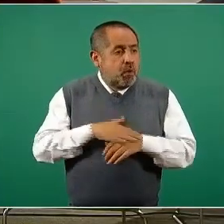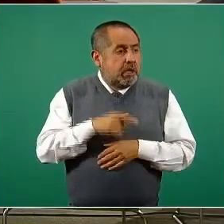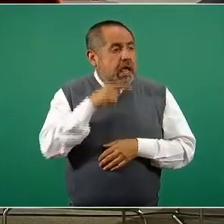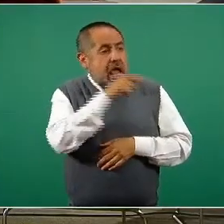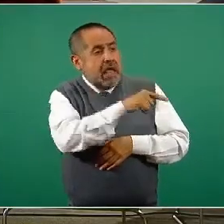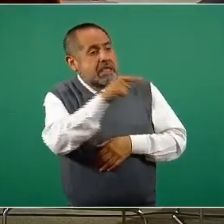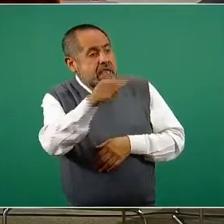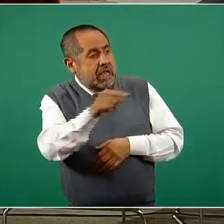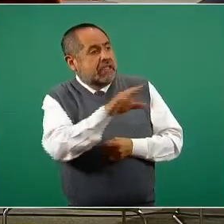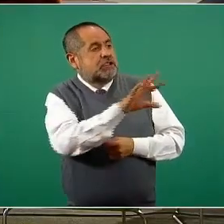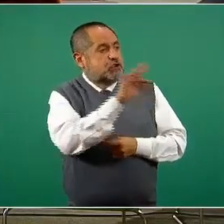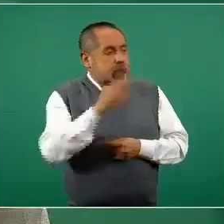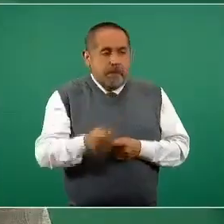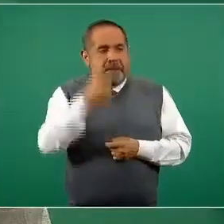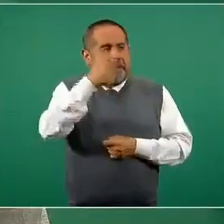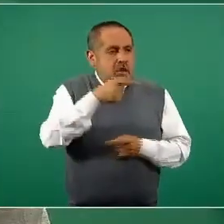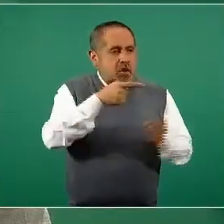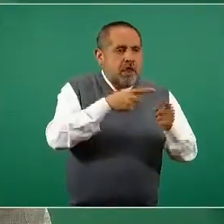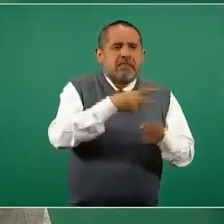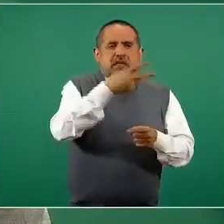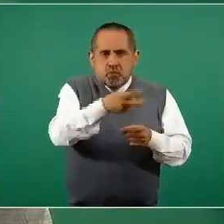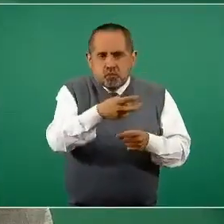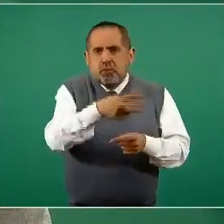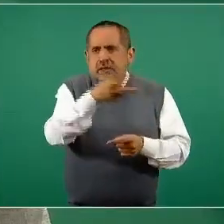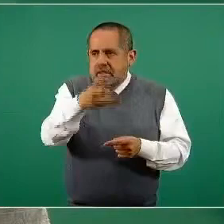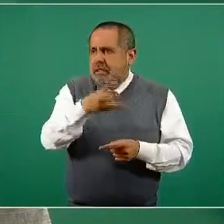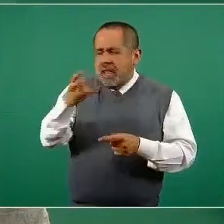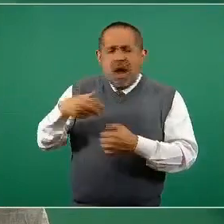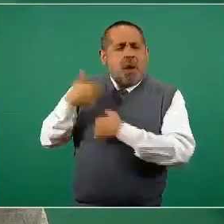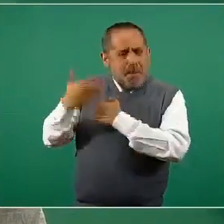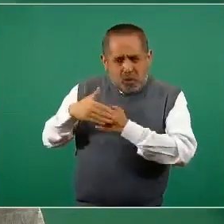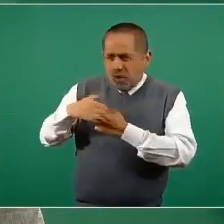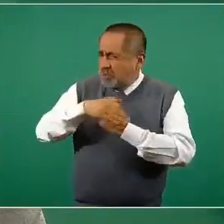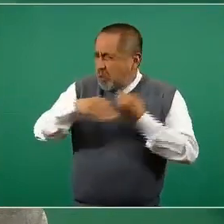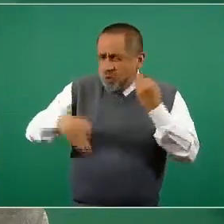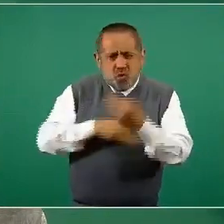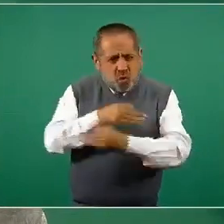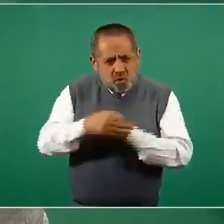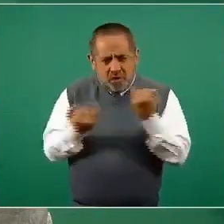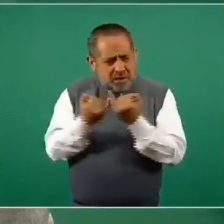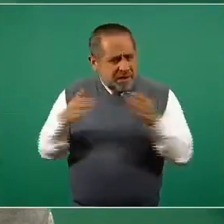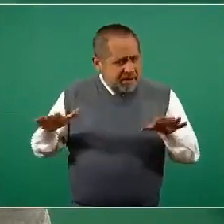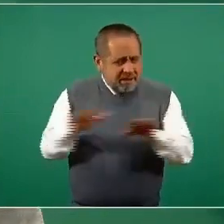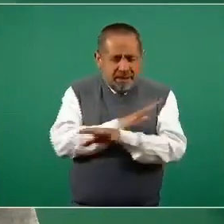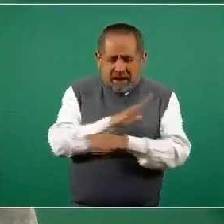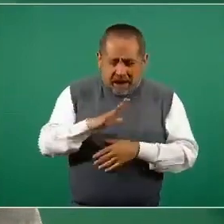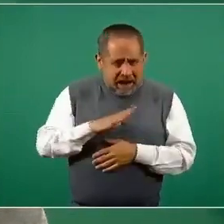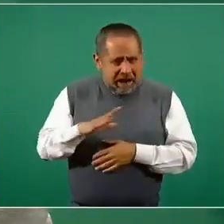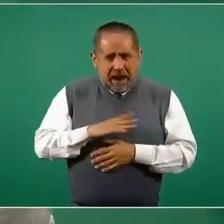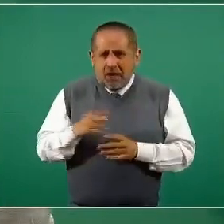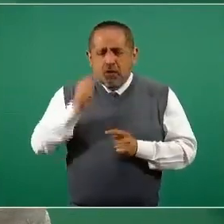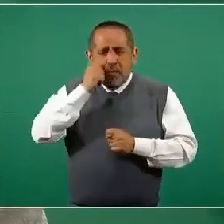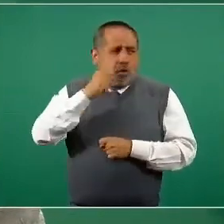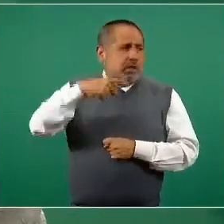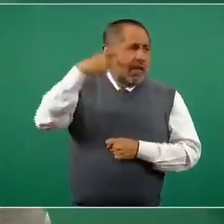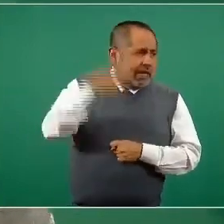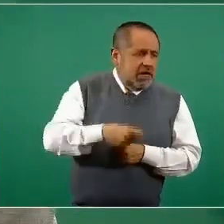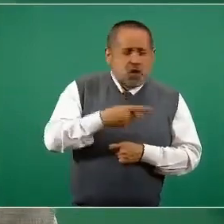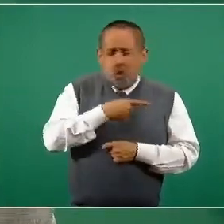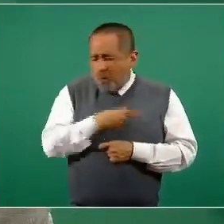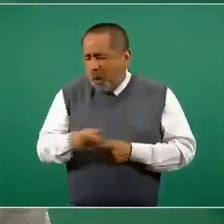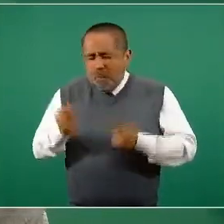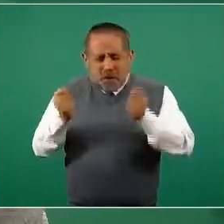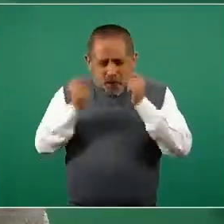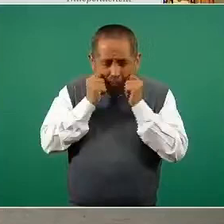las poblaciones y le va a tocar a todo mundo, independientemente de cualquier variable, condición social,